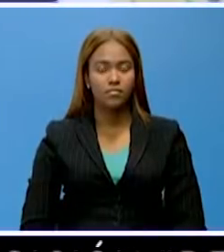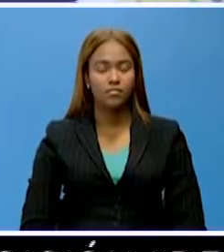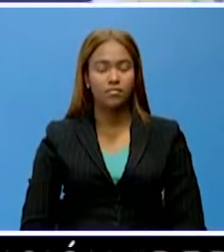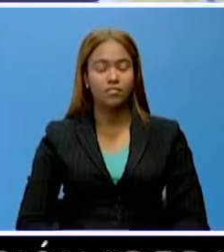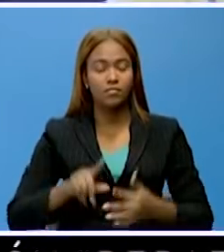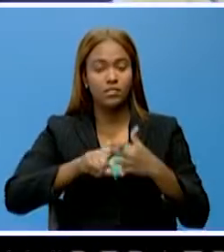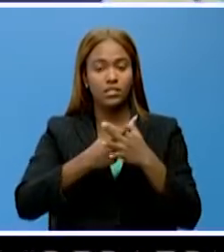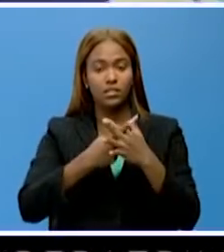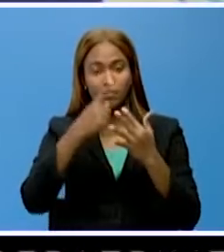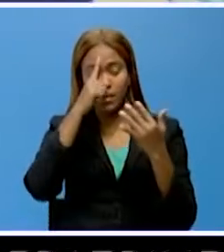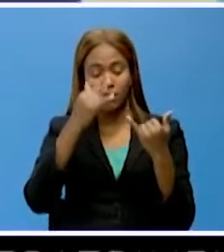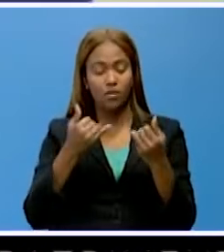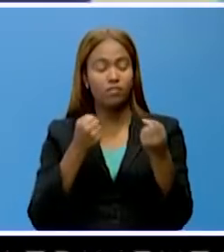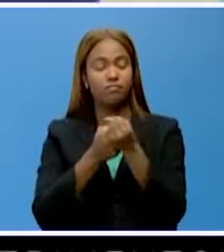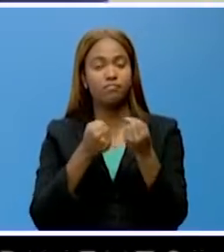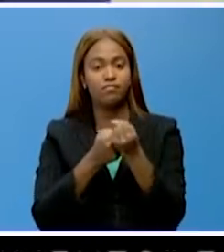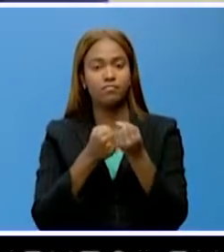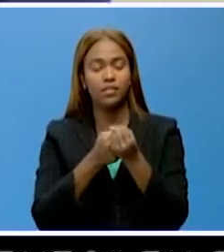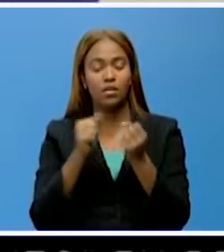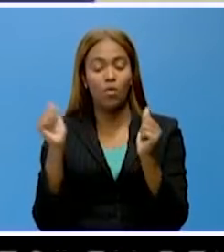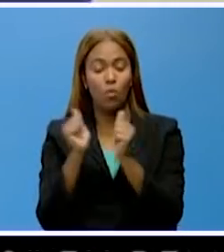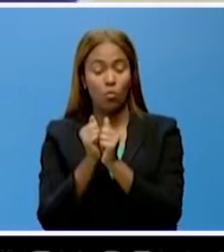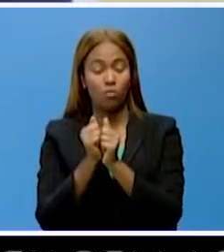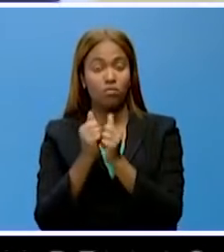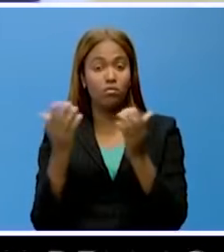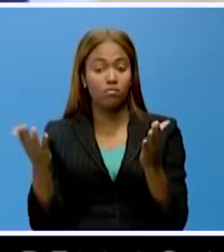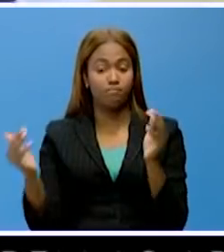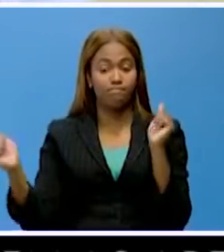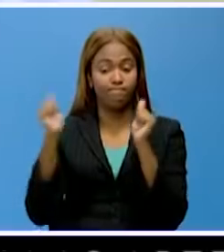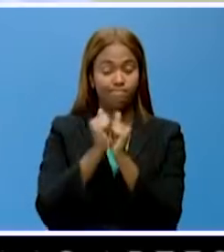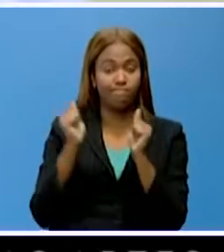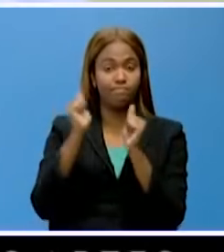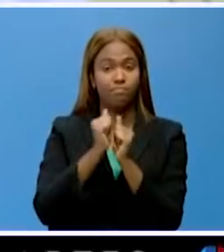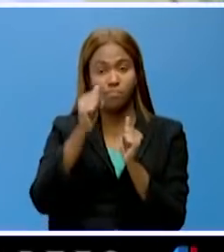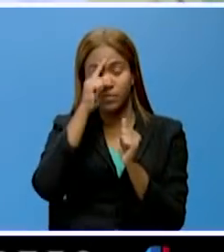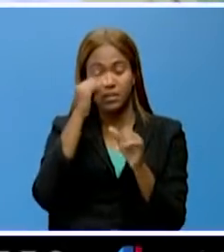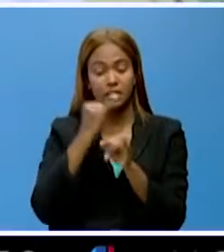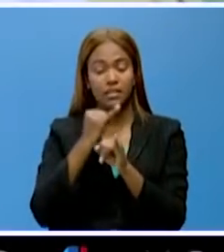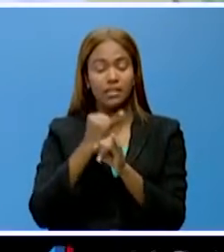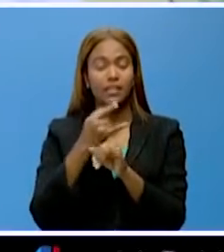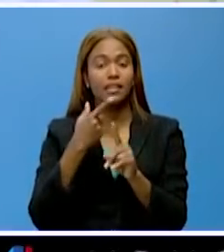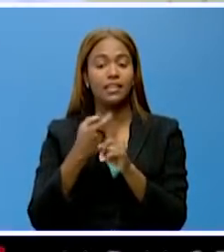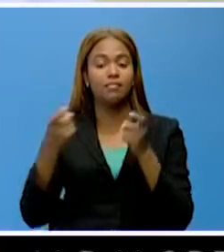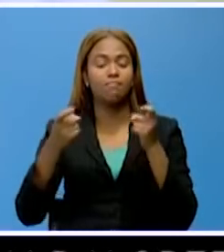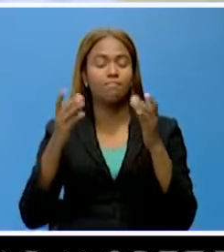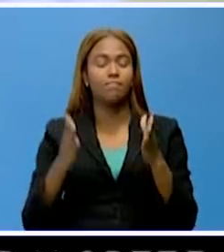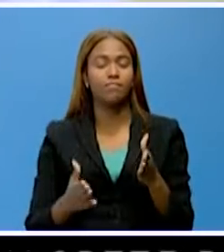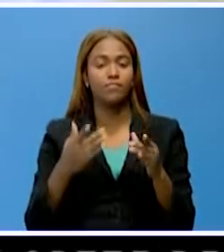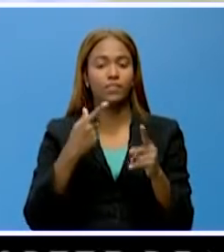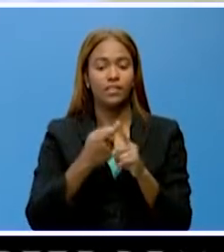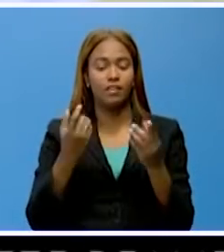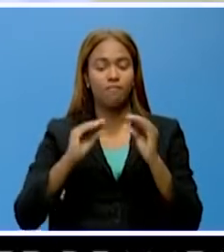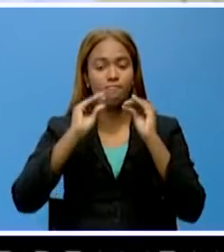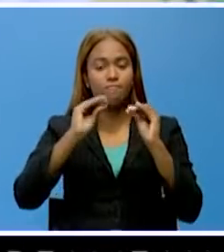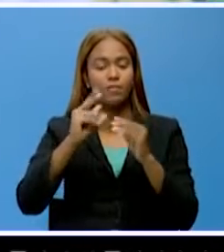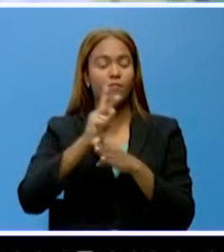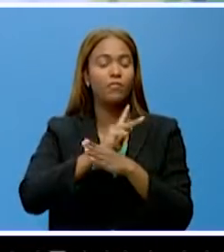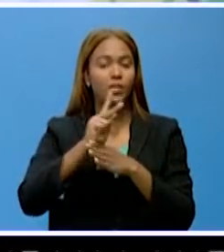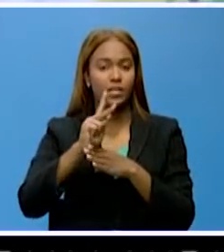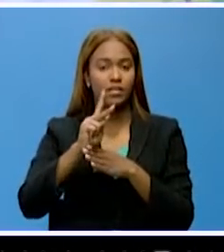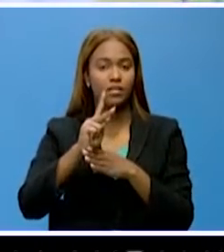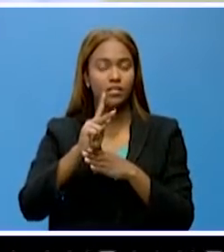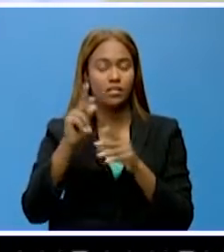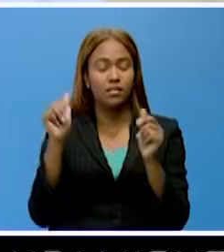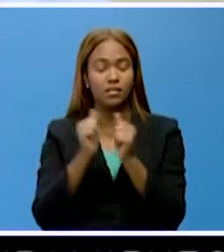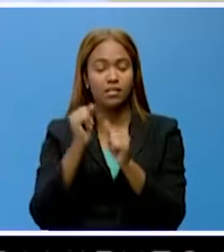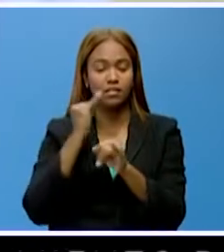Iniciando con el respaldo, el apoyo de la institución rectora de la formación profesional,